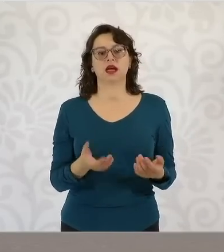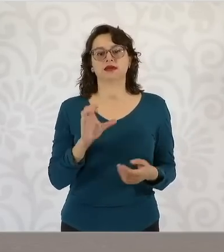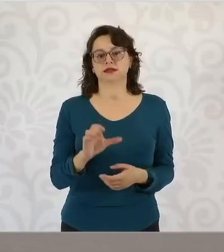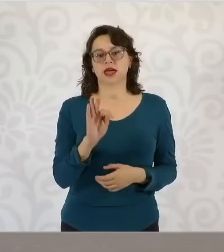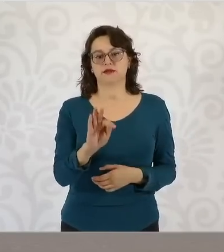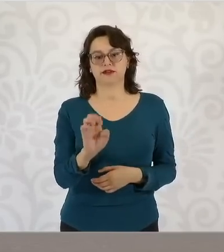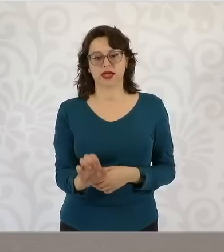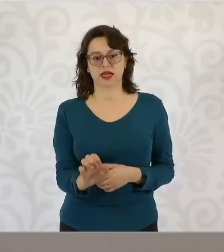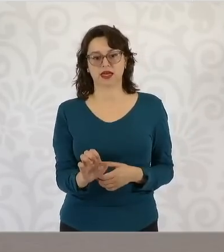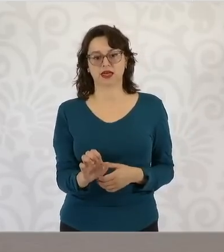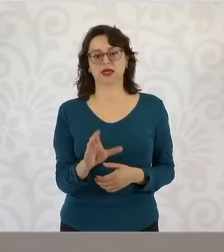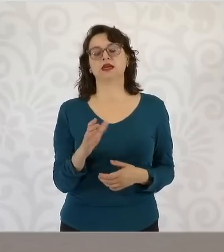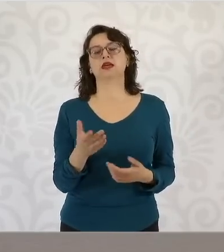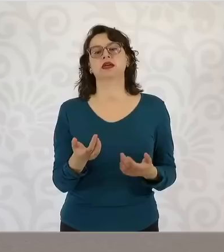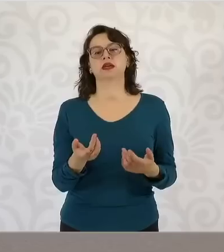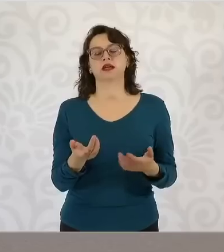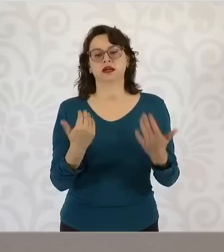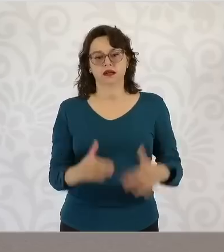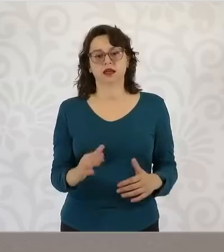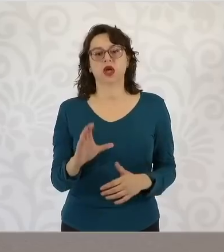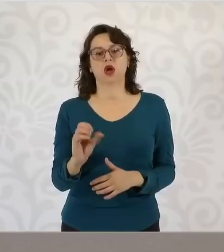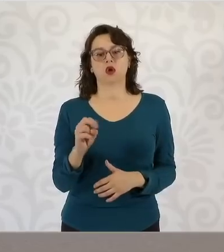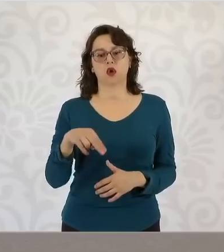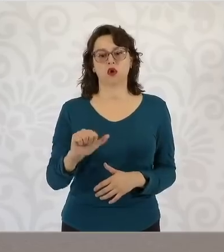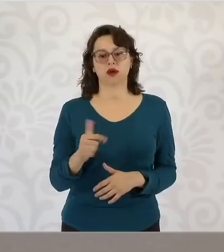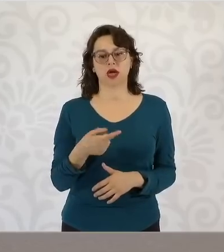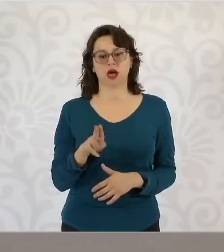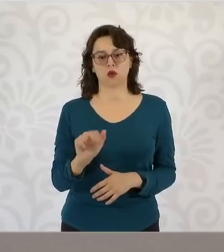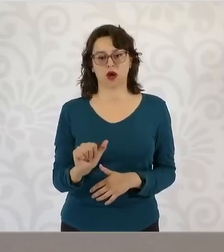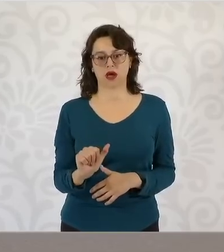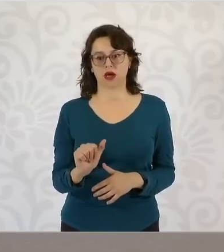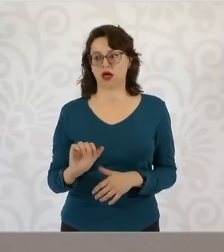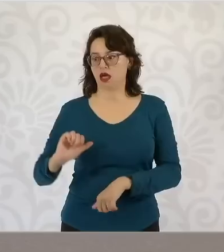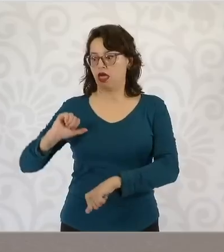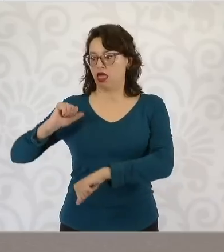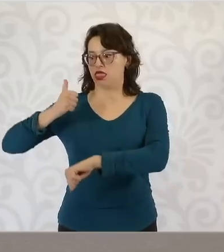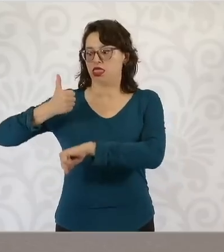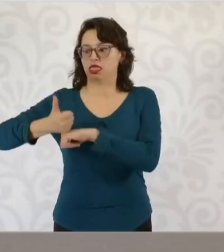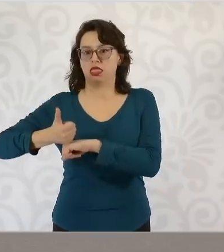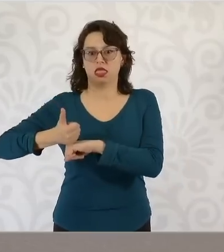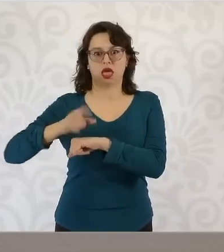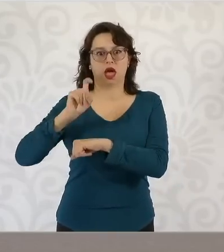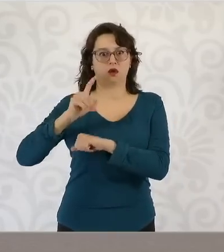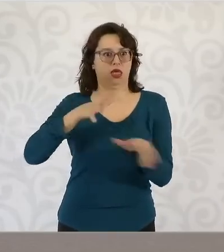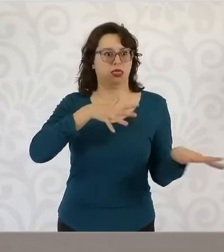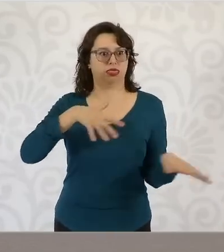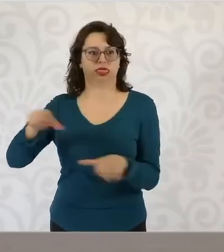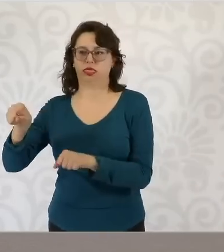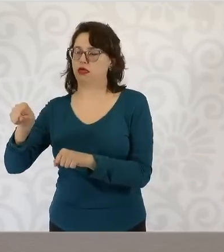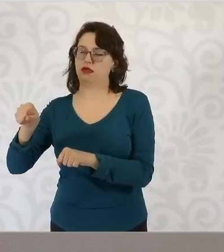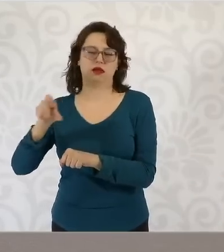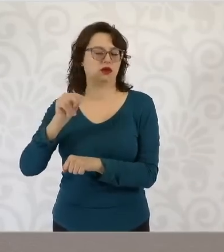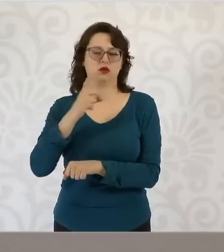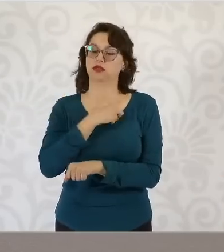la Comisión Nacional del Agua, que tiene que ver que no haya escasez de agua donde vamos a poner un polo. Entonces, como ustedes verán, hay todo